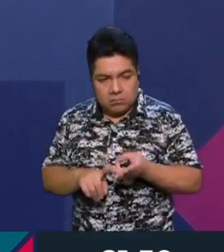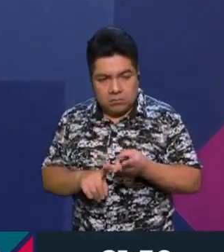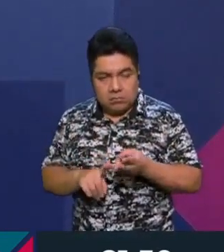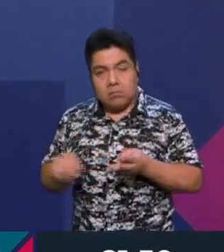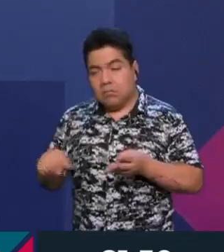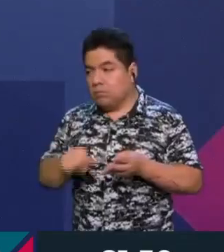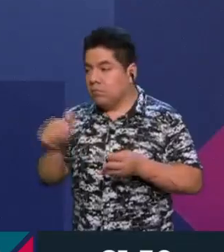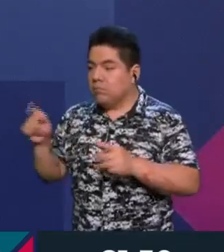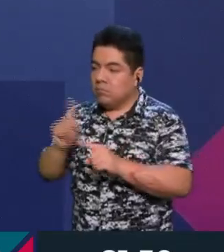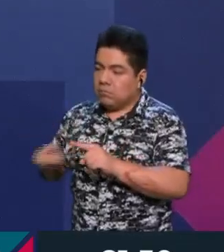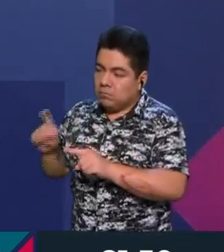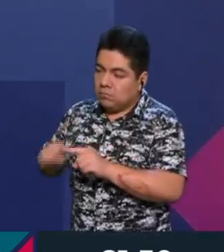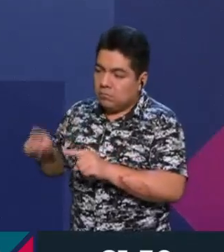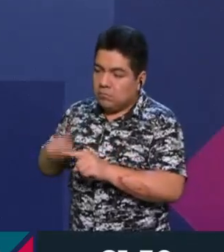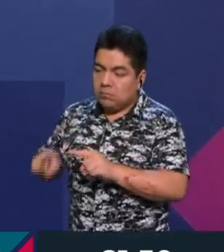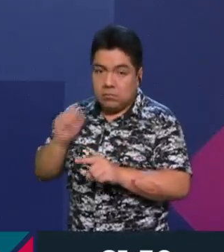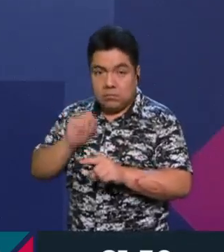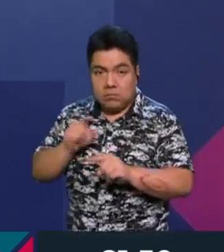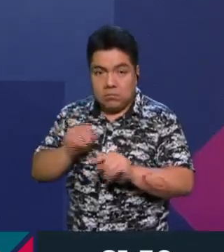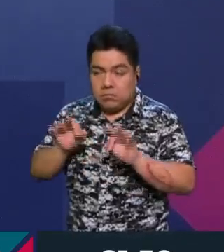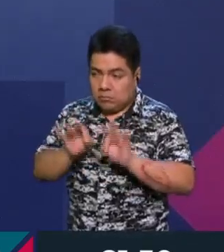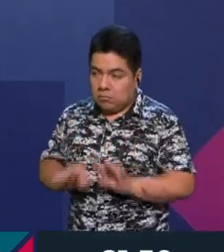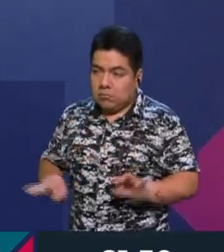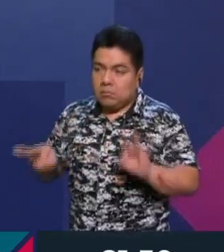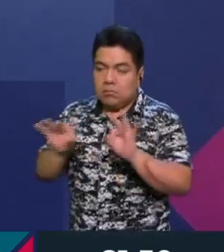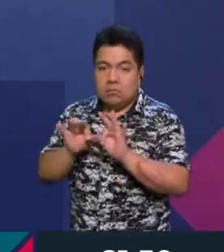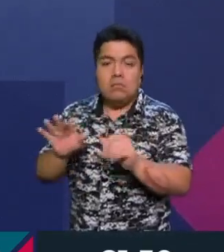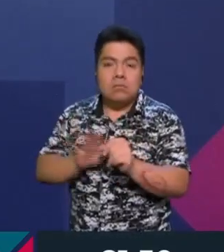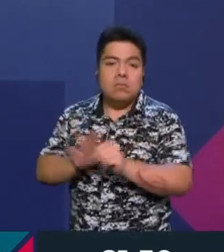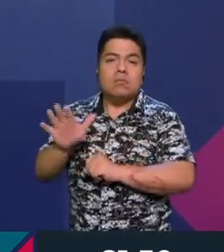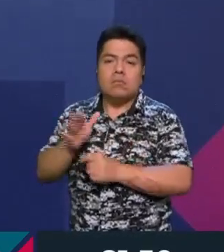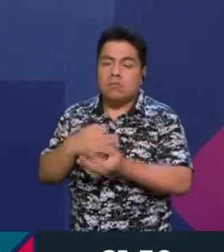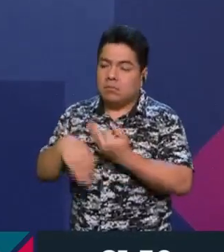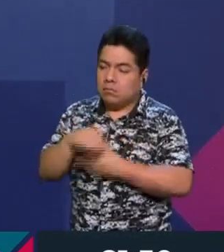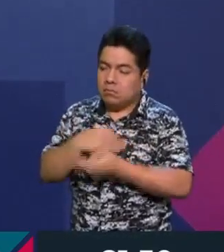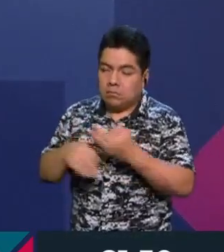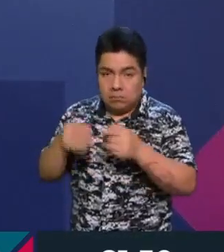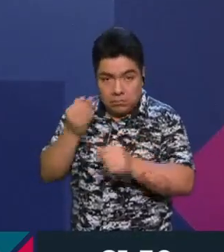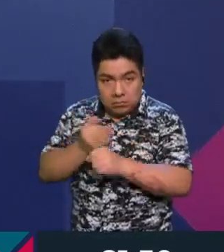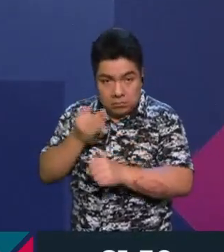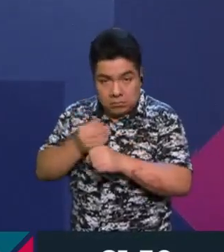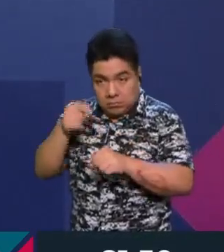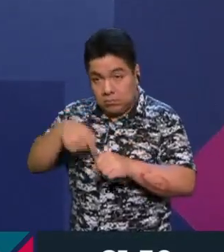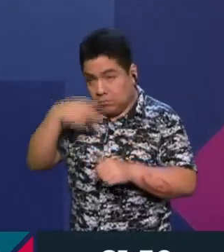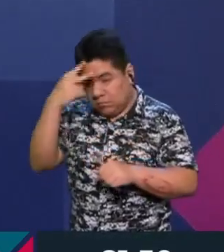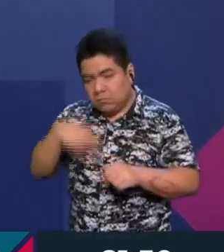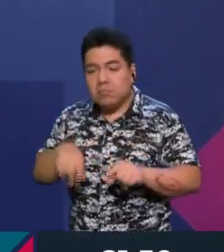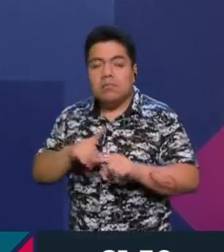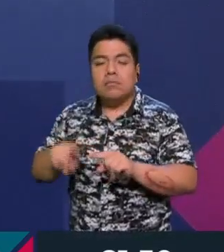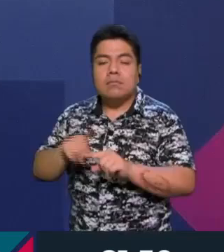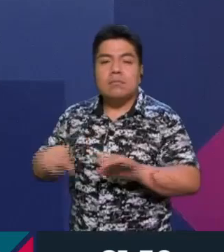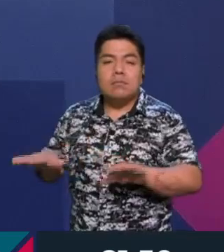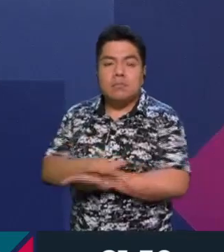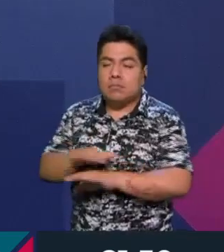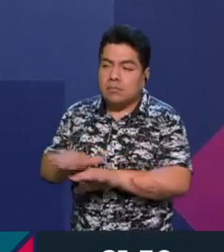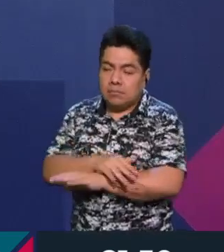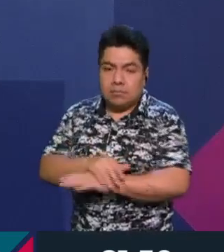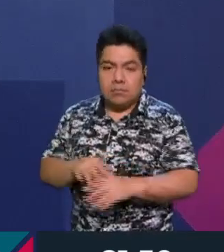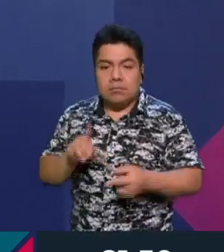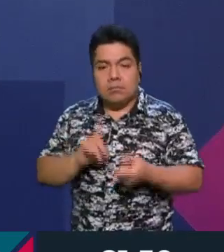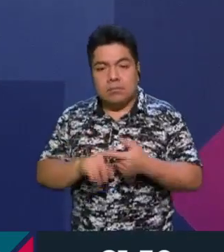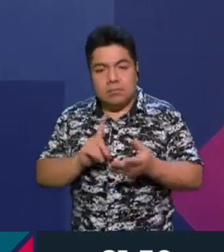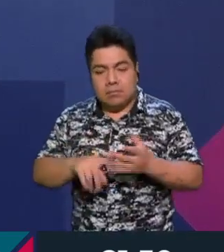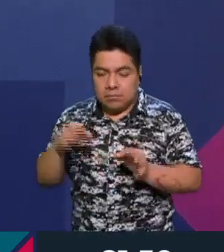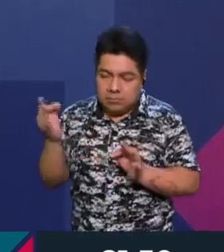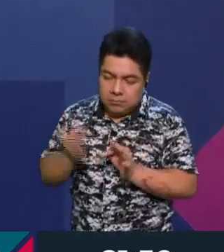agregarle otros elementos que son muy importantes y que tienen que ver con lo que ha ocurrido en este país en los últimos años. La